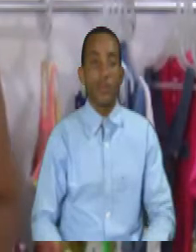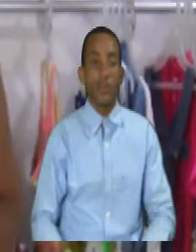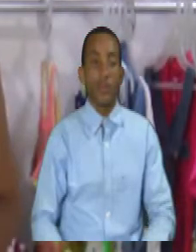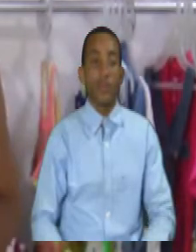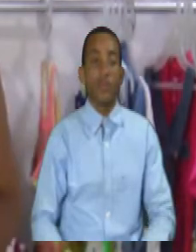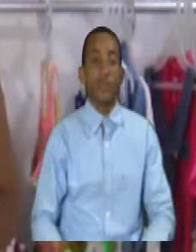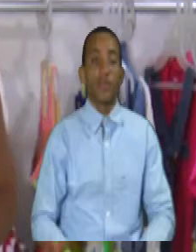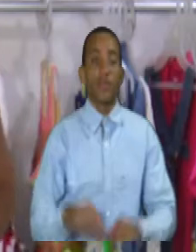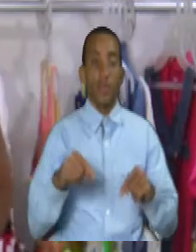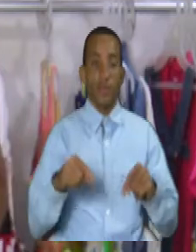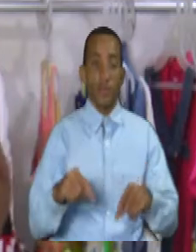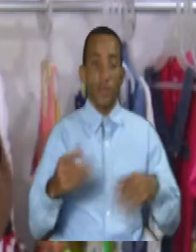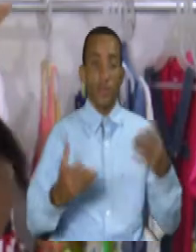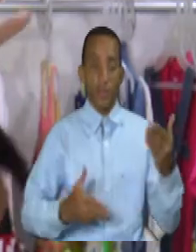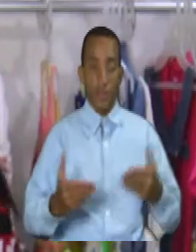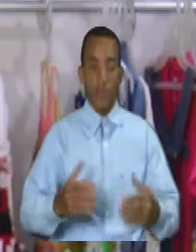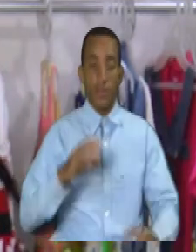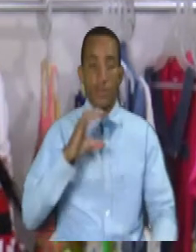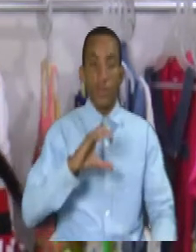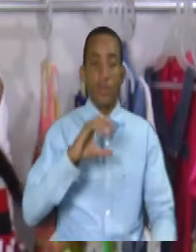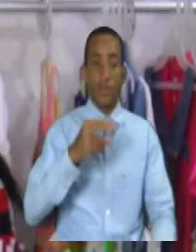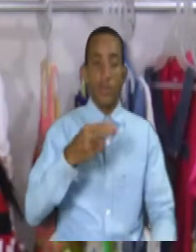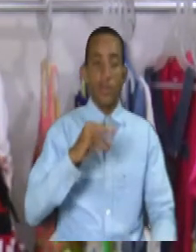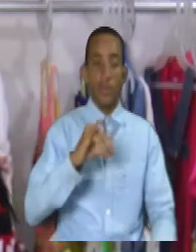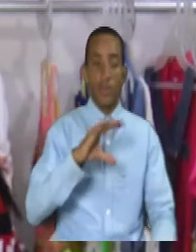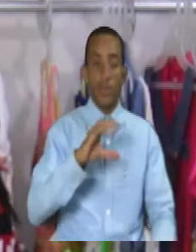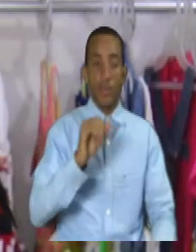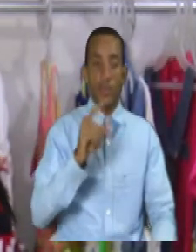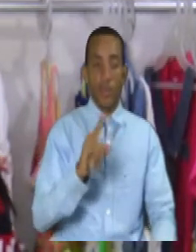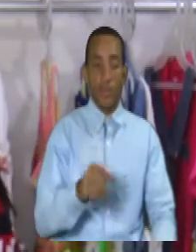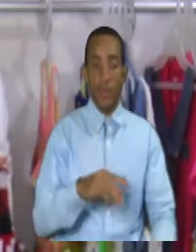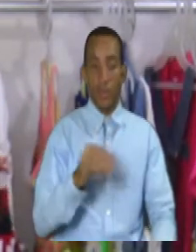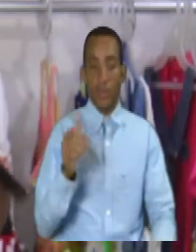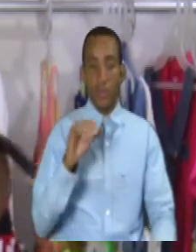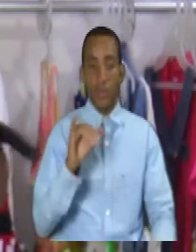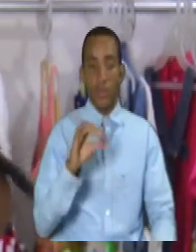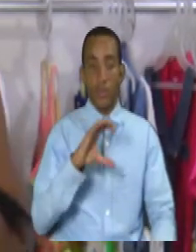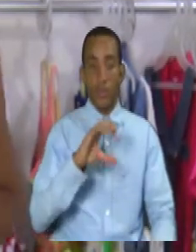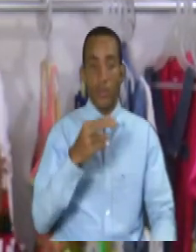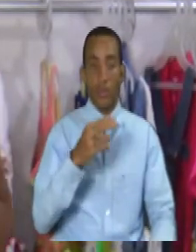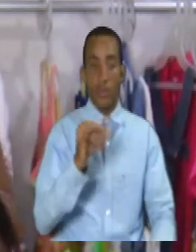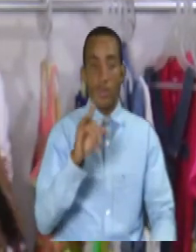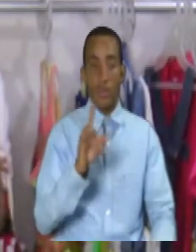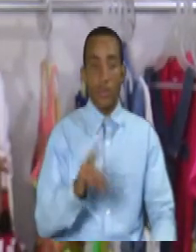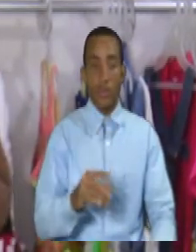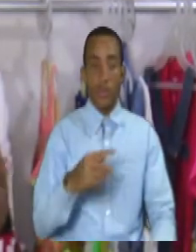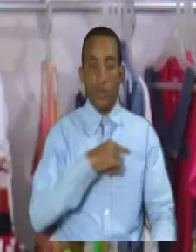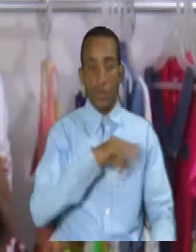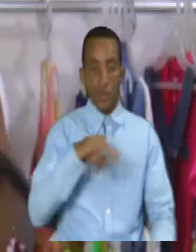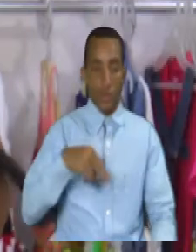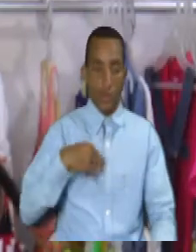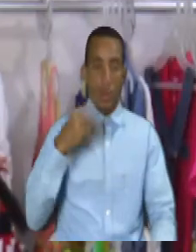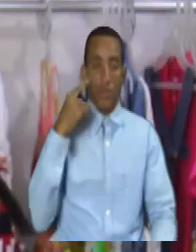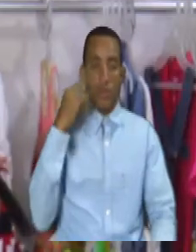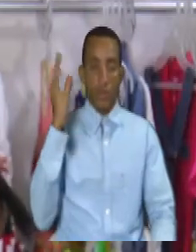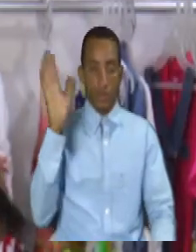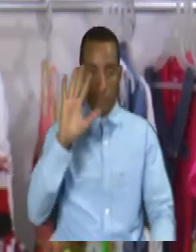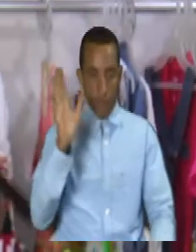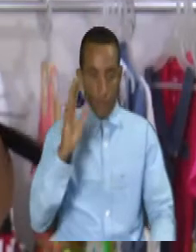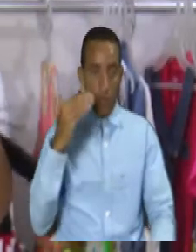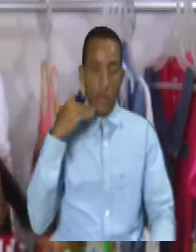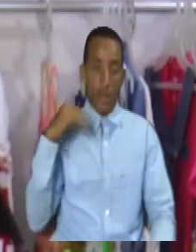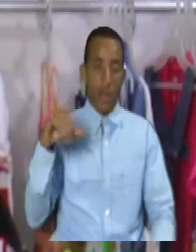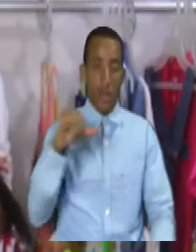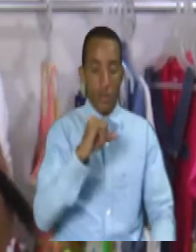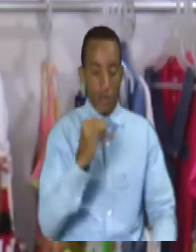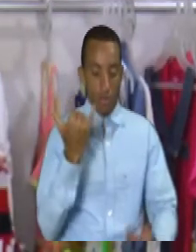De chicas y chicos, la tienda de ropa por excelencia de todos los barranqueños, nosotros nos despedimos recordándole a todas las mujeres que el estampado es el